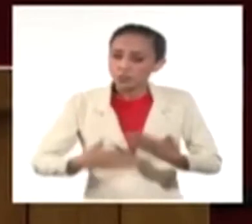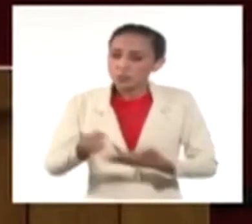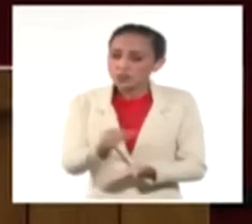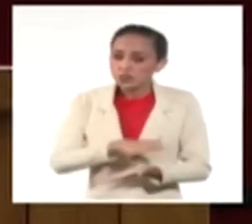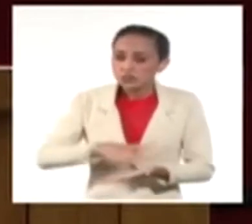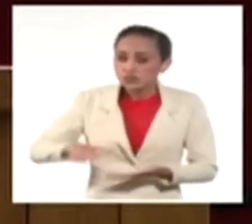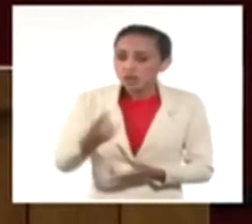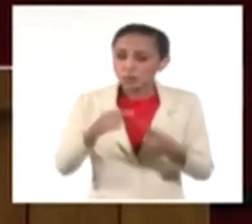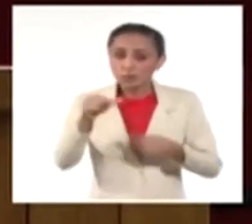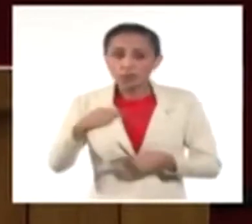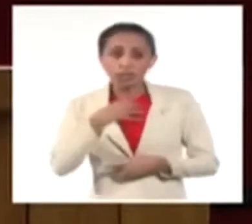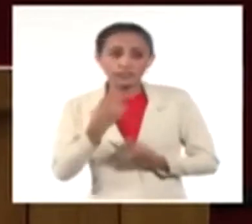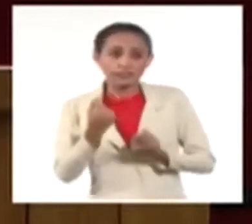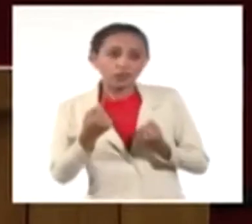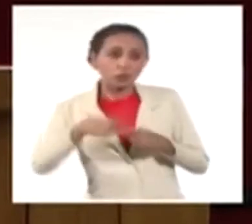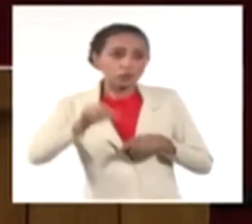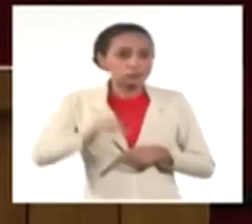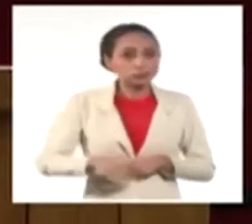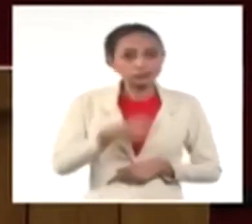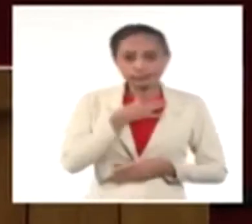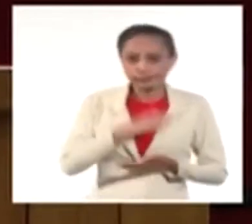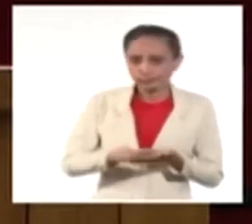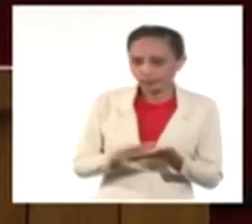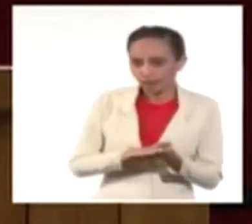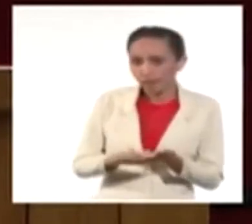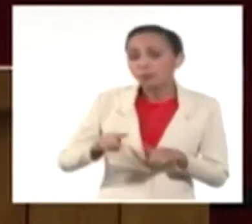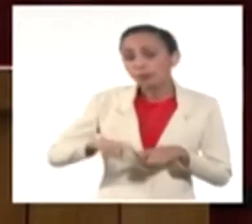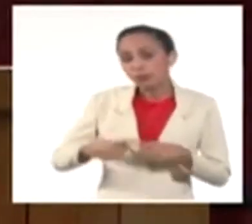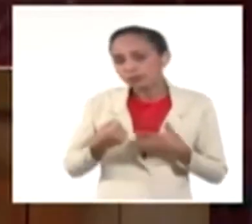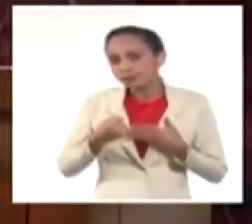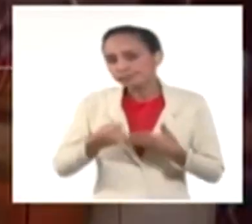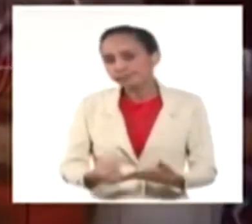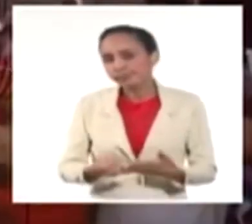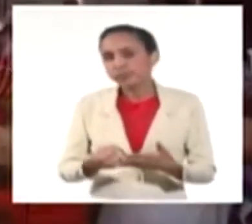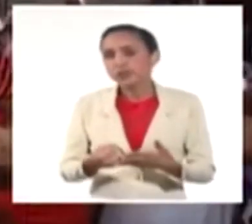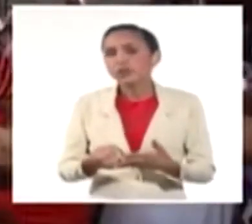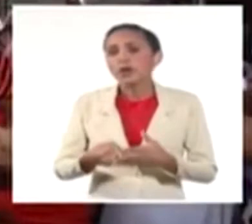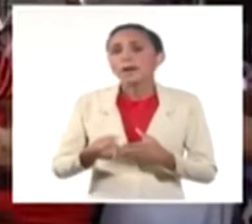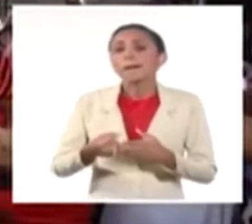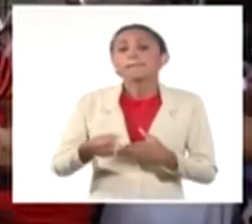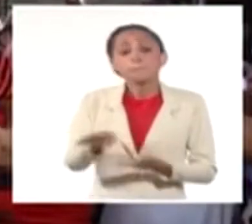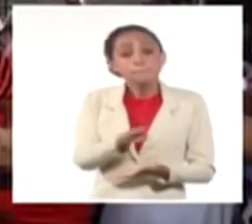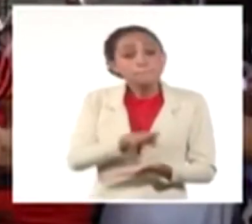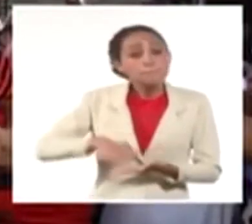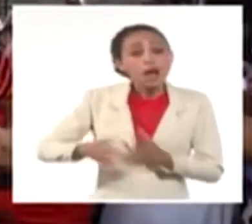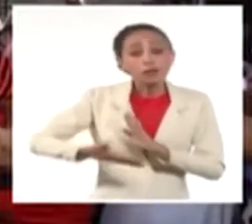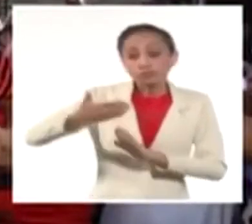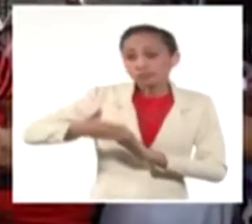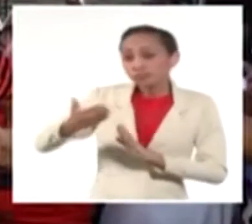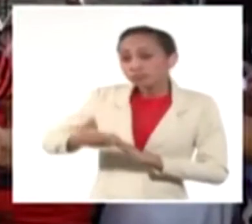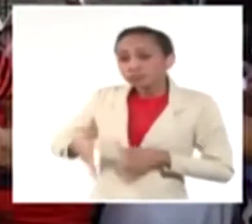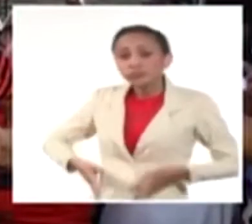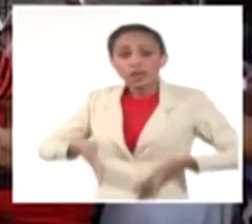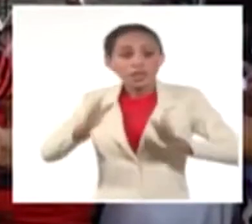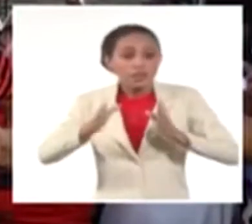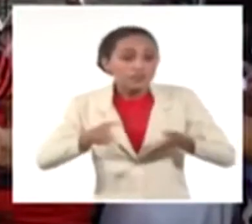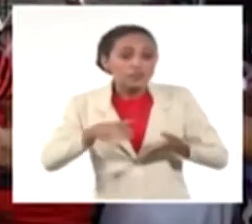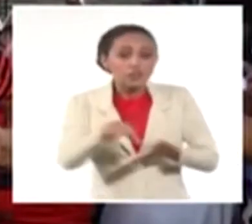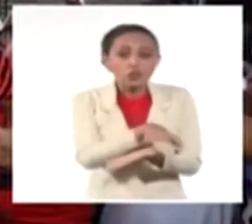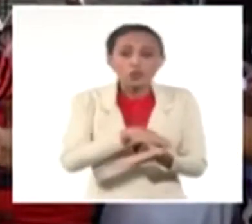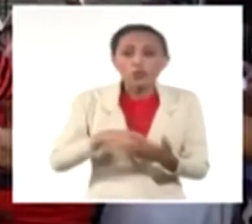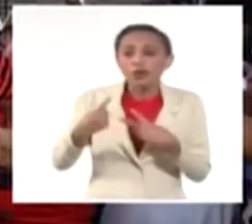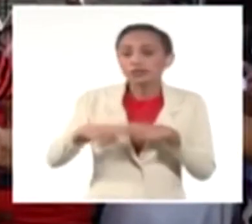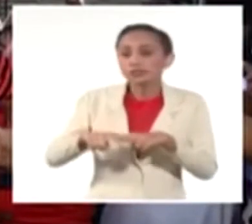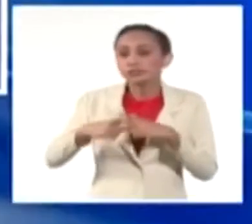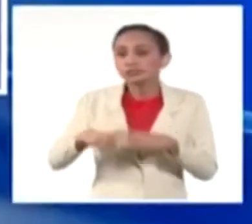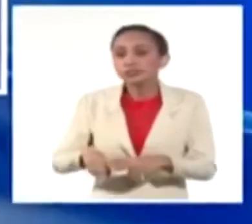la transformación de nuestros barrios, que incluye la conservación y mantenimiento de edificios y ciudadelas,